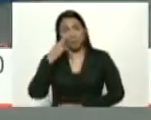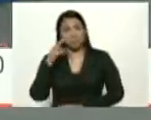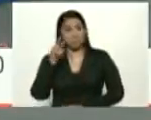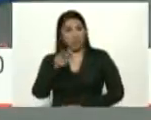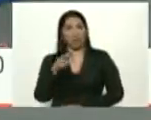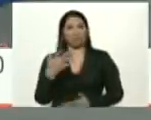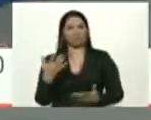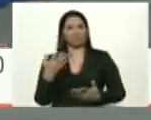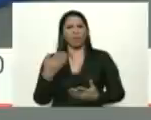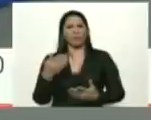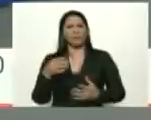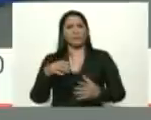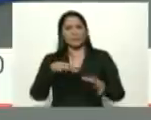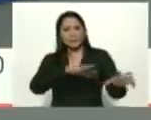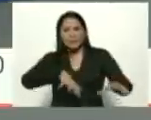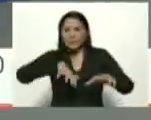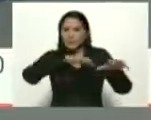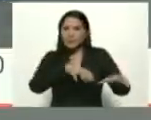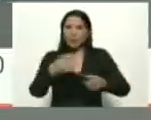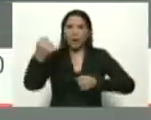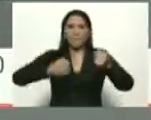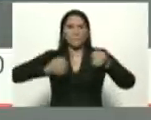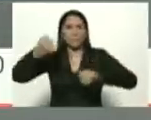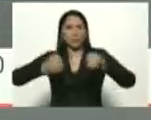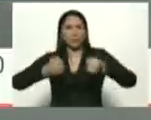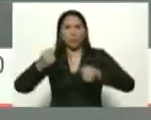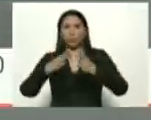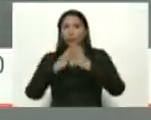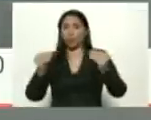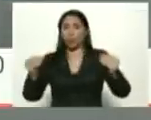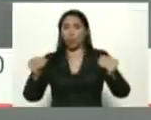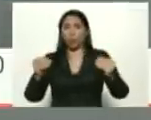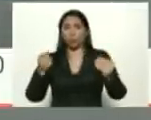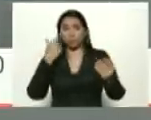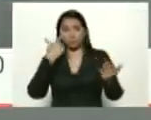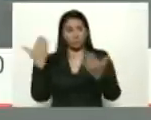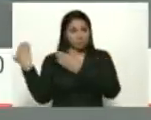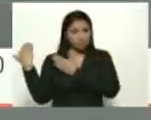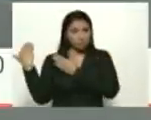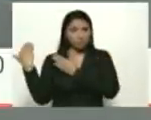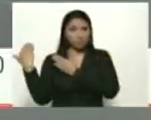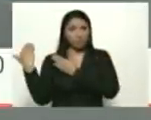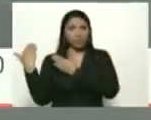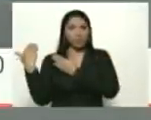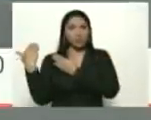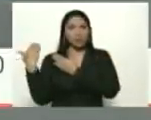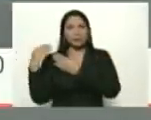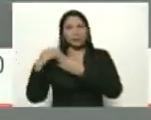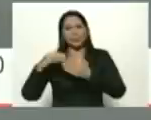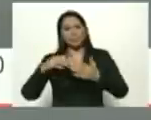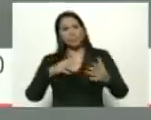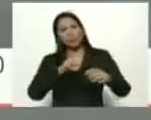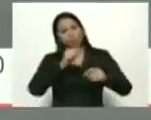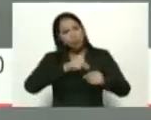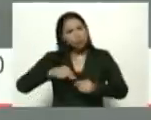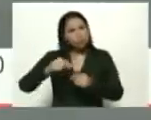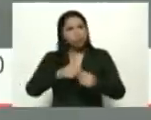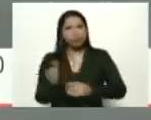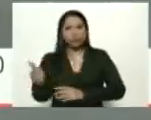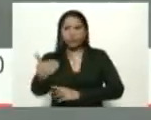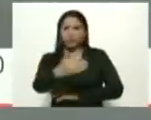conjunto de tractores, de insumos, todos estos tractores, las cosechadoras que están llegando,